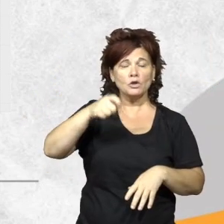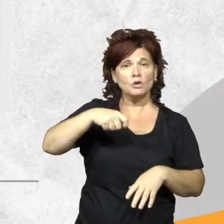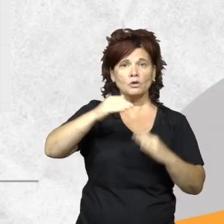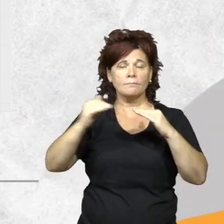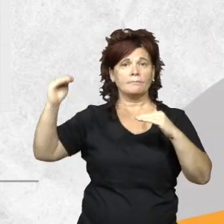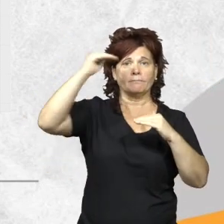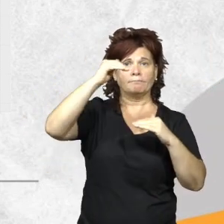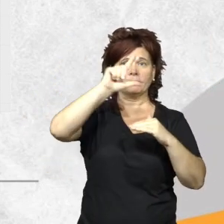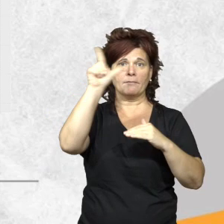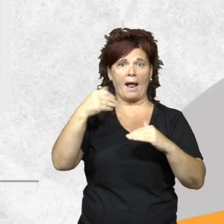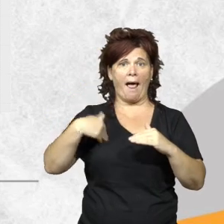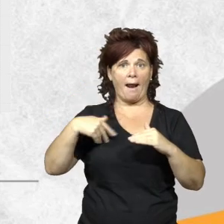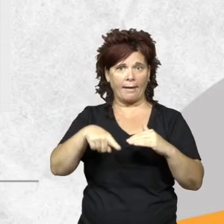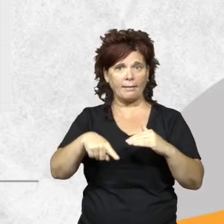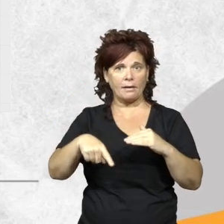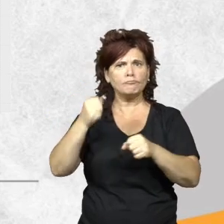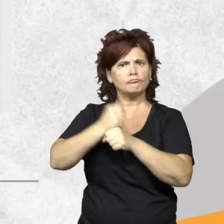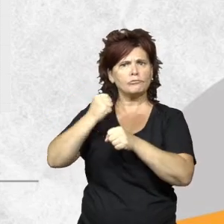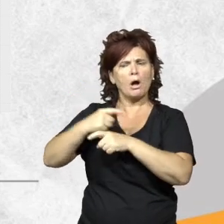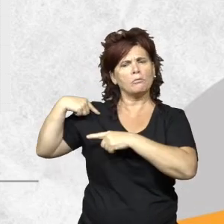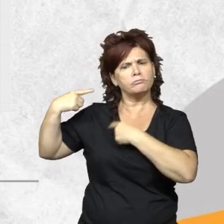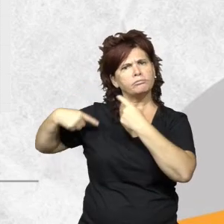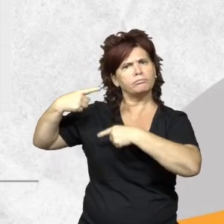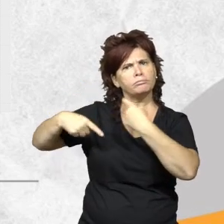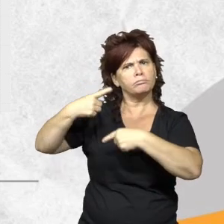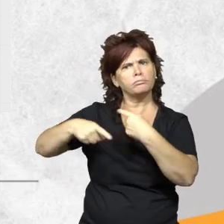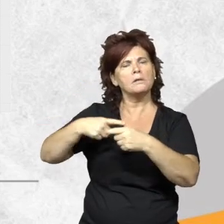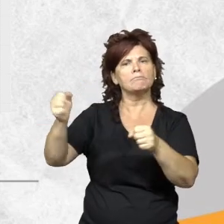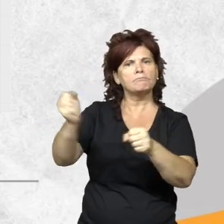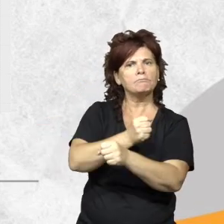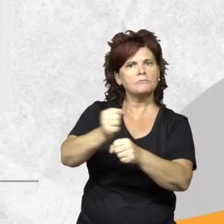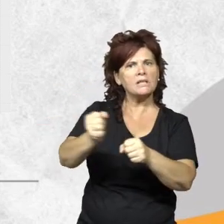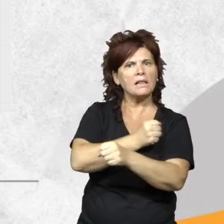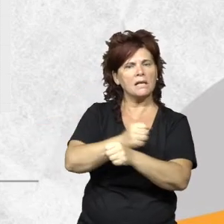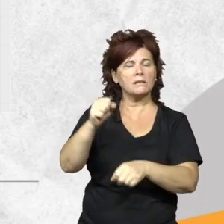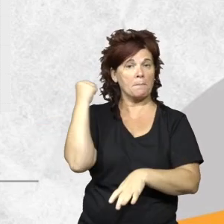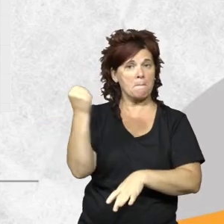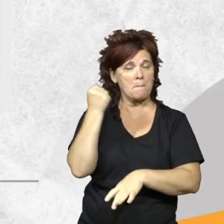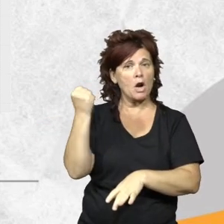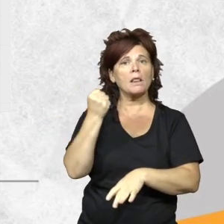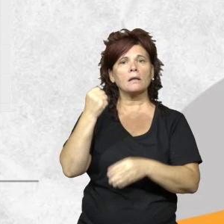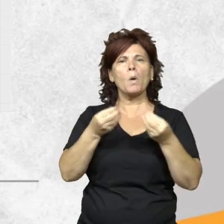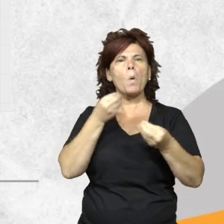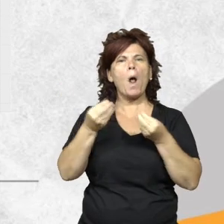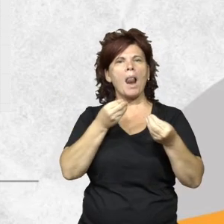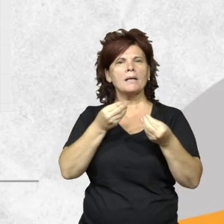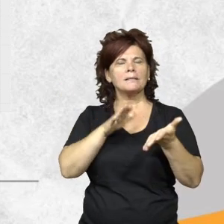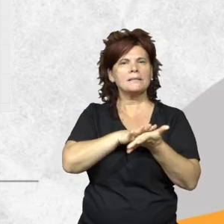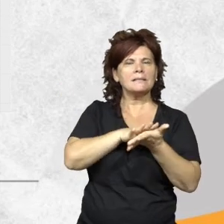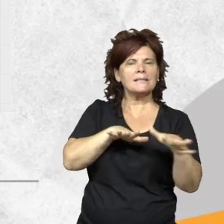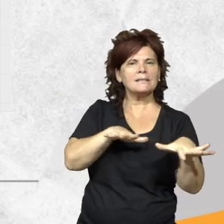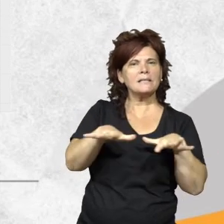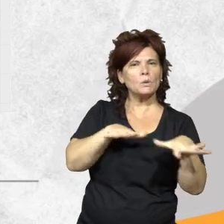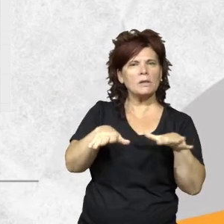Argentina lo ha venido trabajando en algunas sentencias bastante relevantes. ¿Qué es el Estado de Derecho en materia